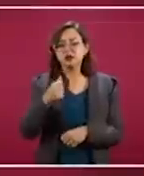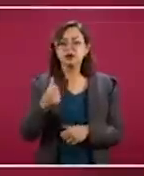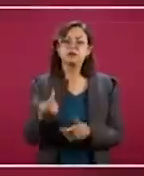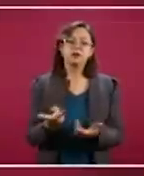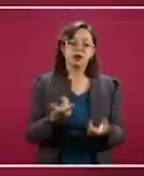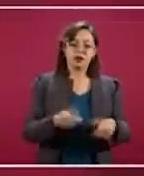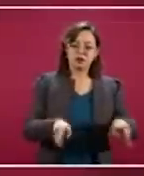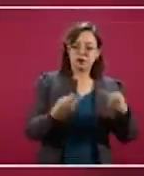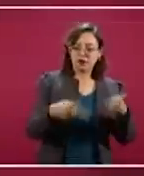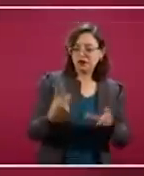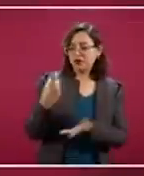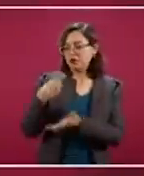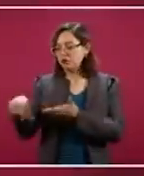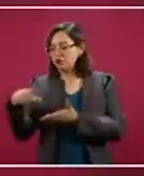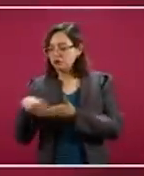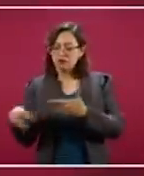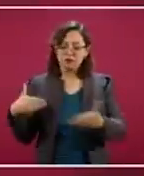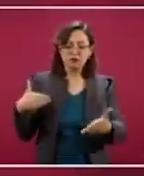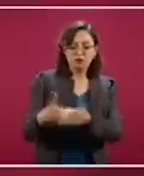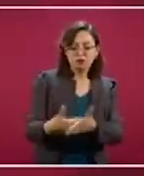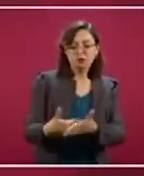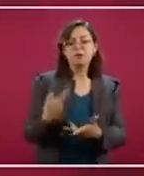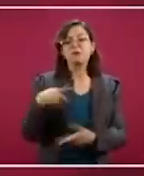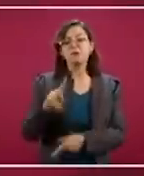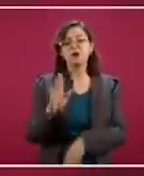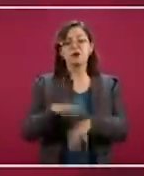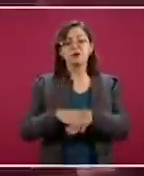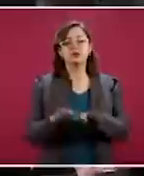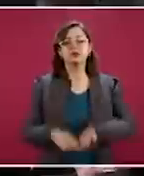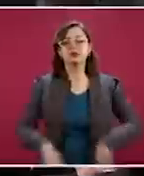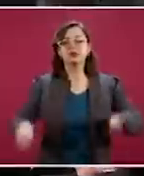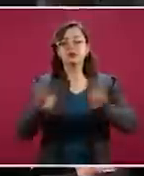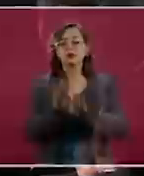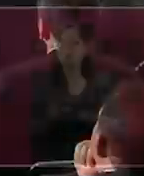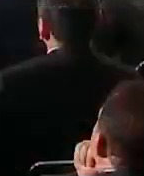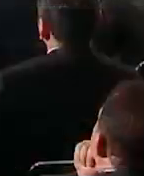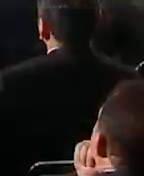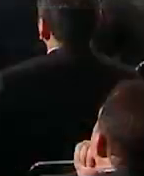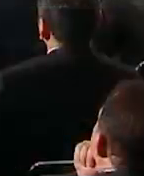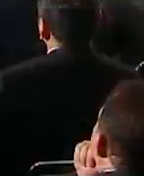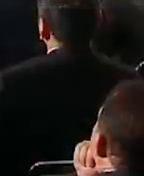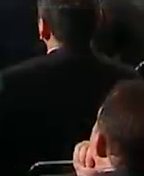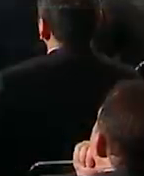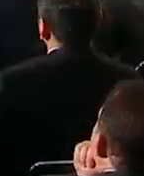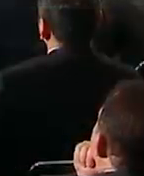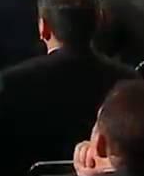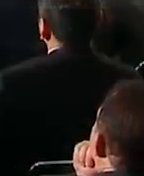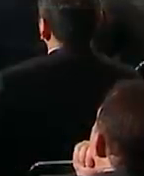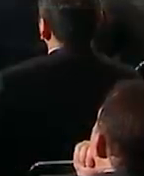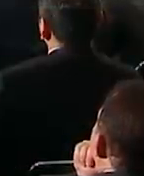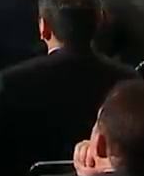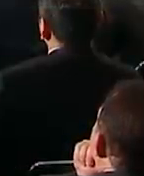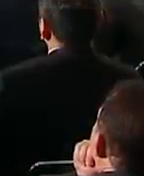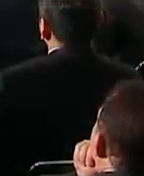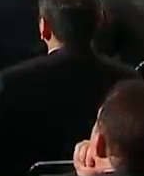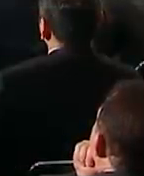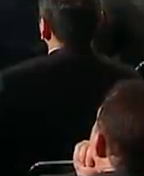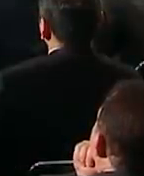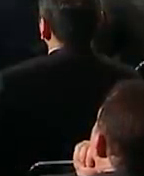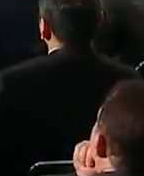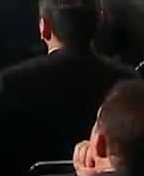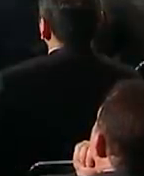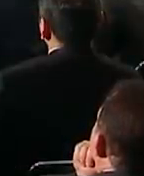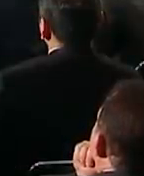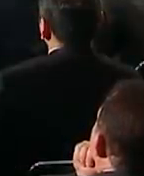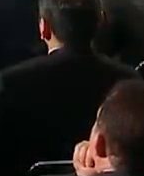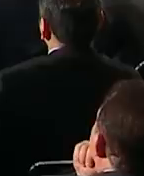el consumo en el corto plazo, pero más que todo aumenta la eficiencia y la productividad en el mediano y en el largo plazo en la medida en que